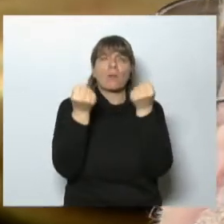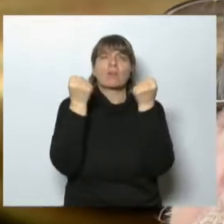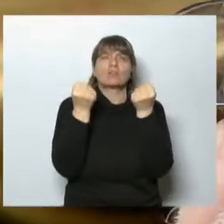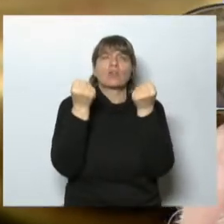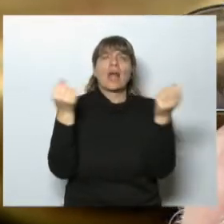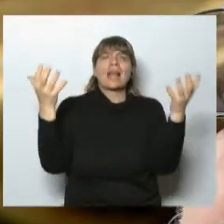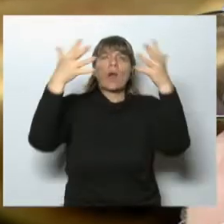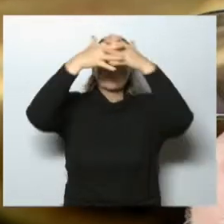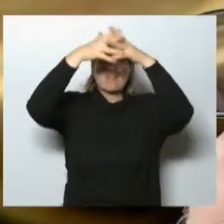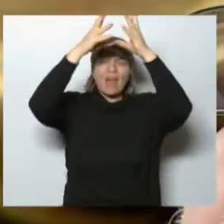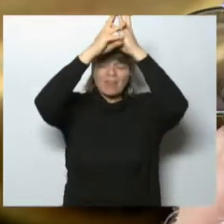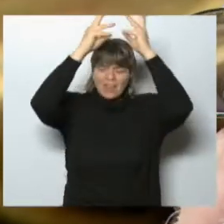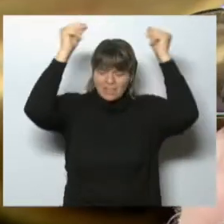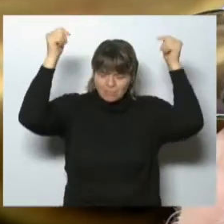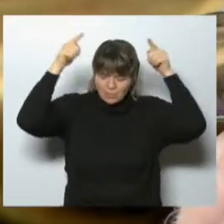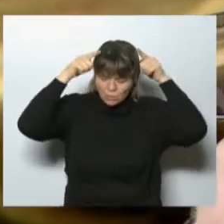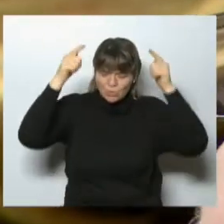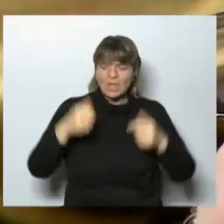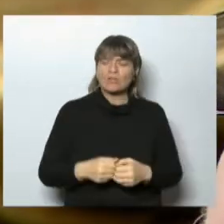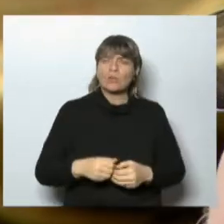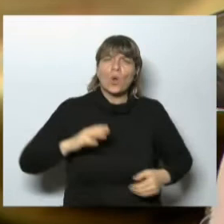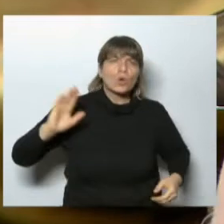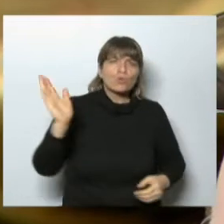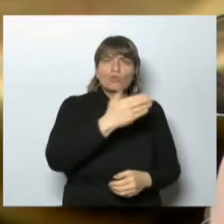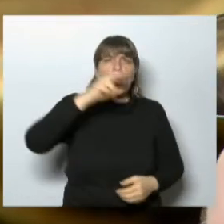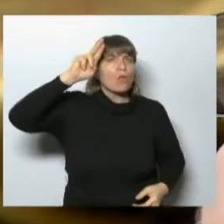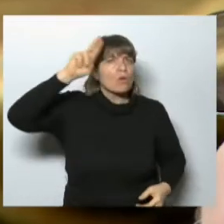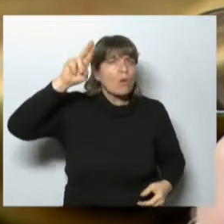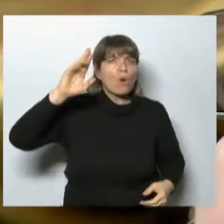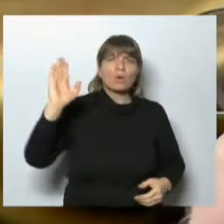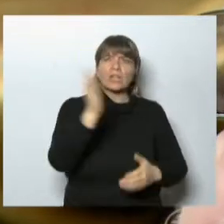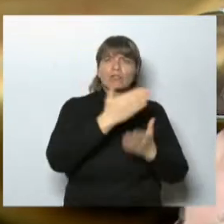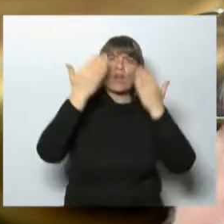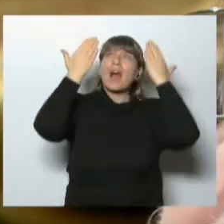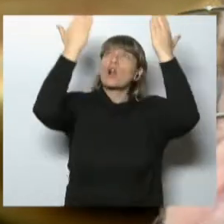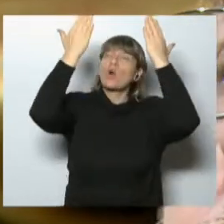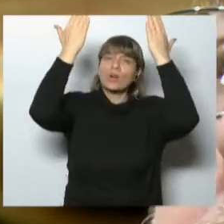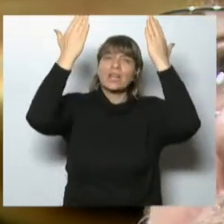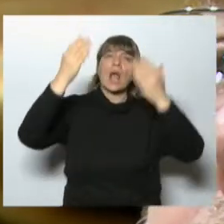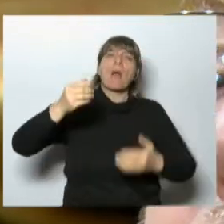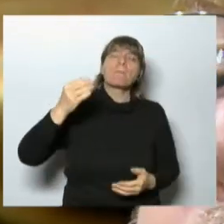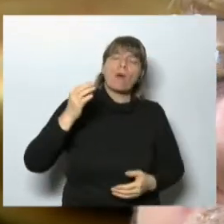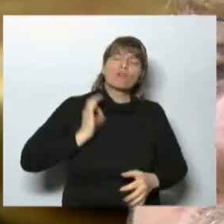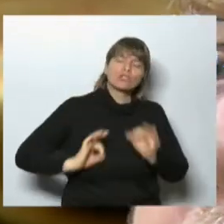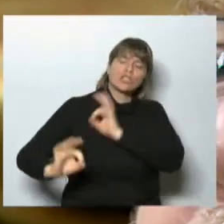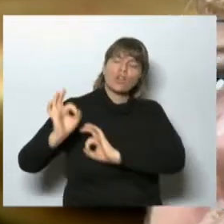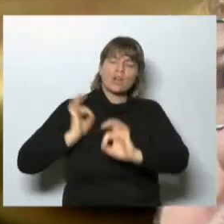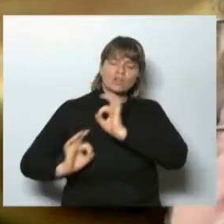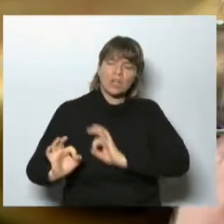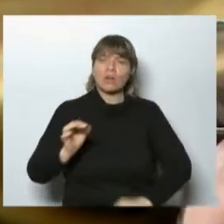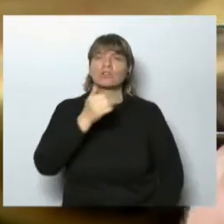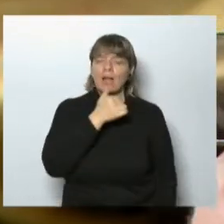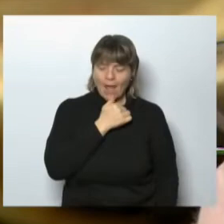omnipotente, en la unidad del Espíritu Santo, todo honor y toda gloria por los siglos de